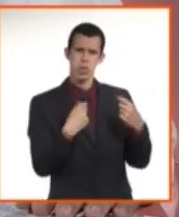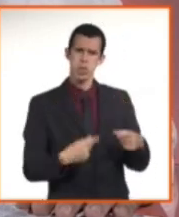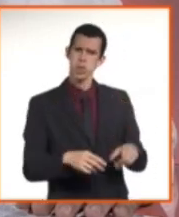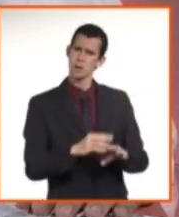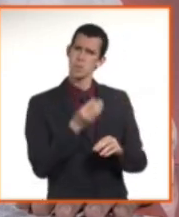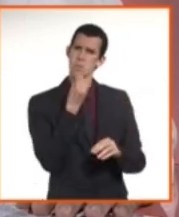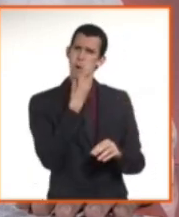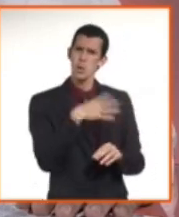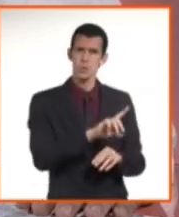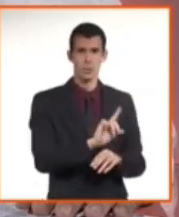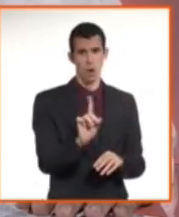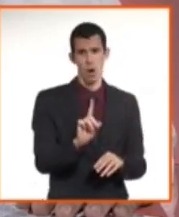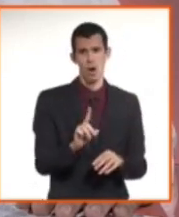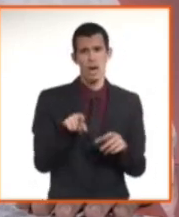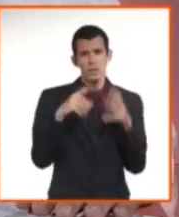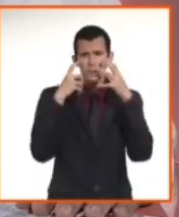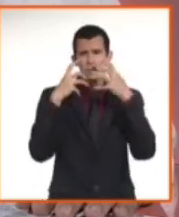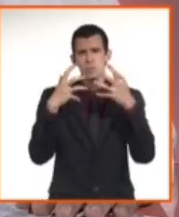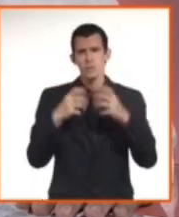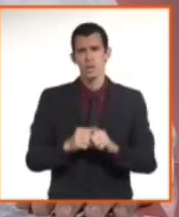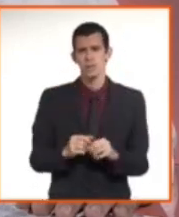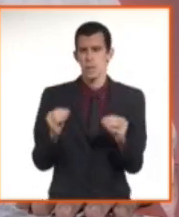lo que ahorre uno, realmente